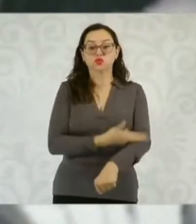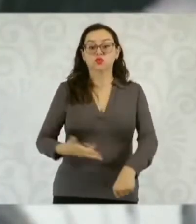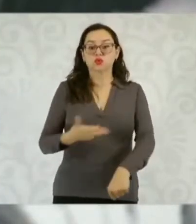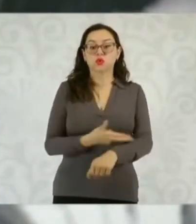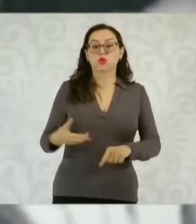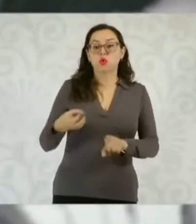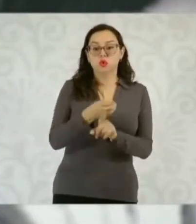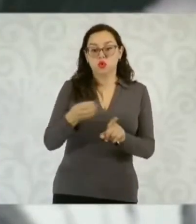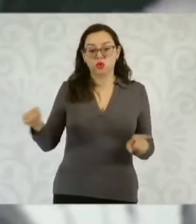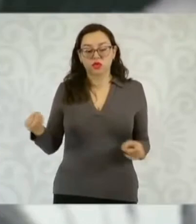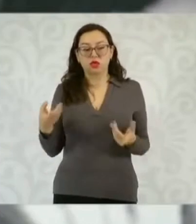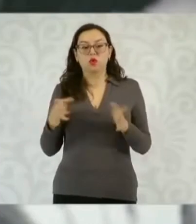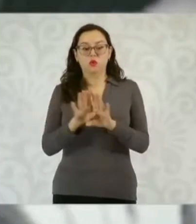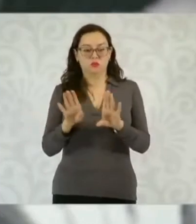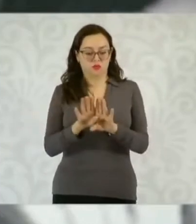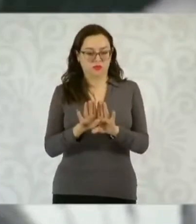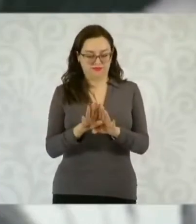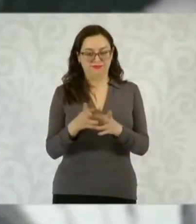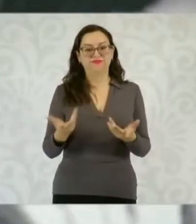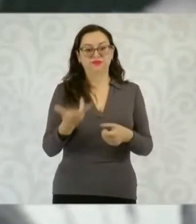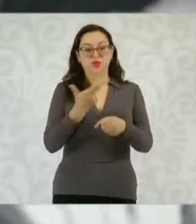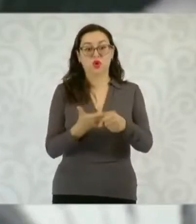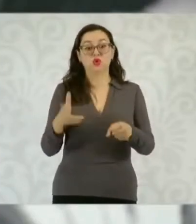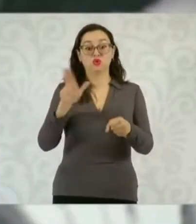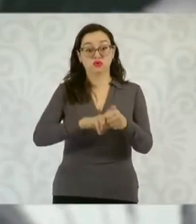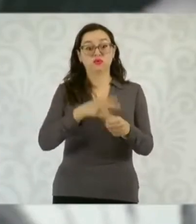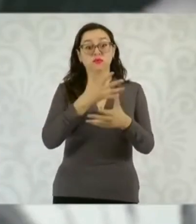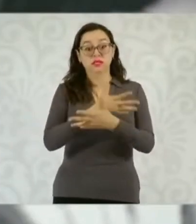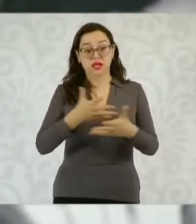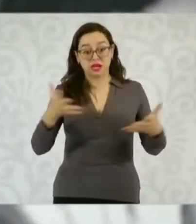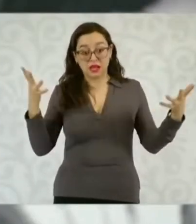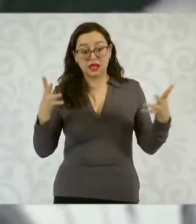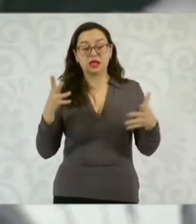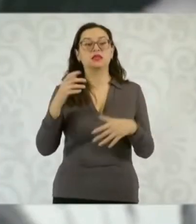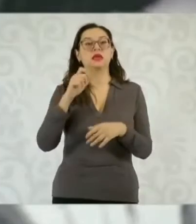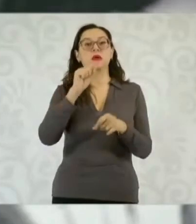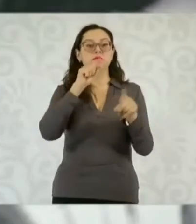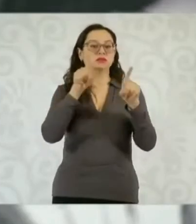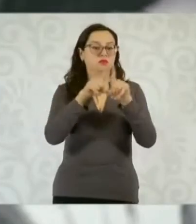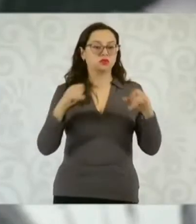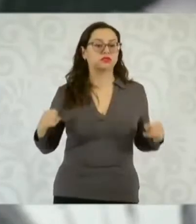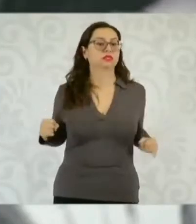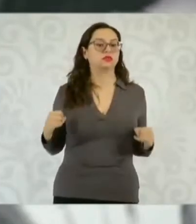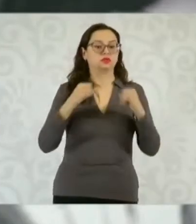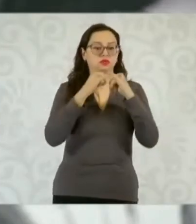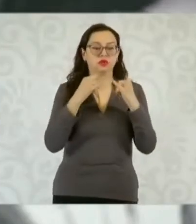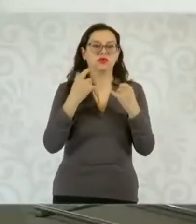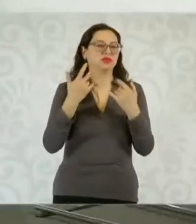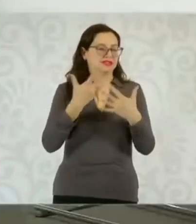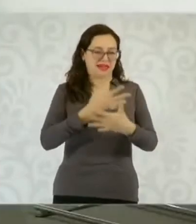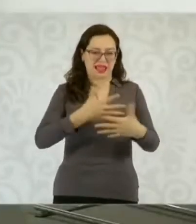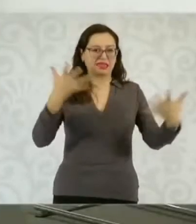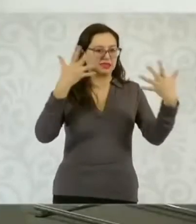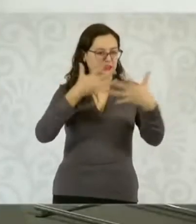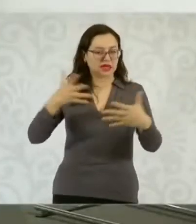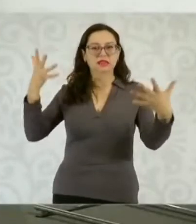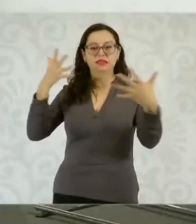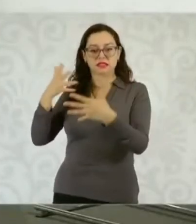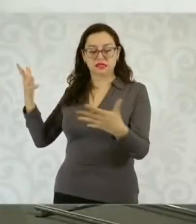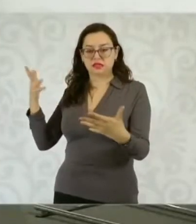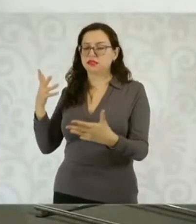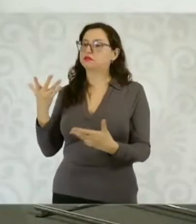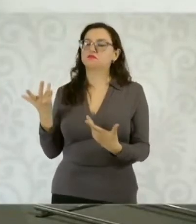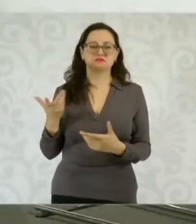A hospitales, particularmente los grandes, y los institutos nacionales de salud, las unidades médicas de alta especialidad del IMSS, entre otros, los insumos van a